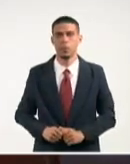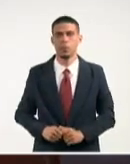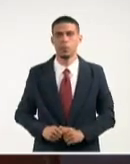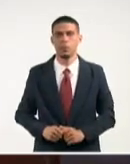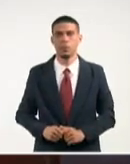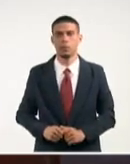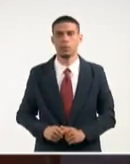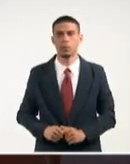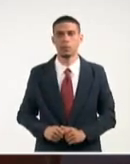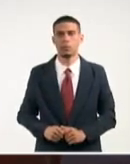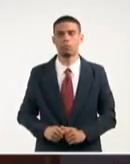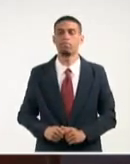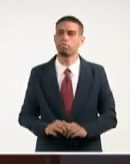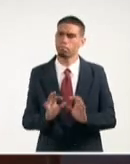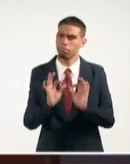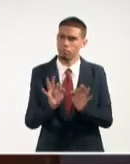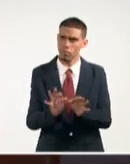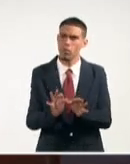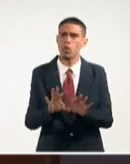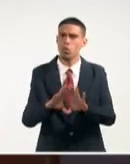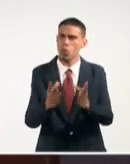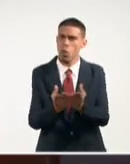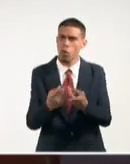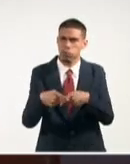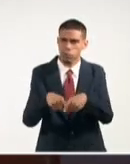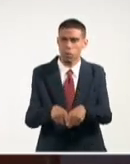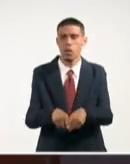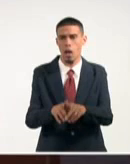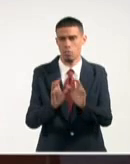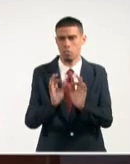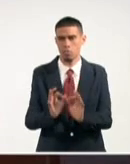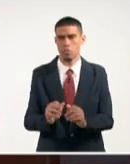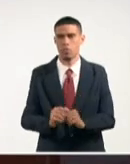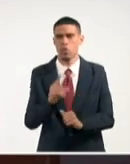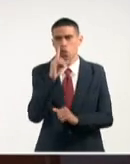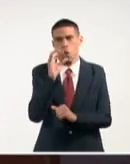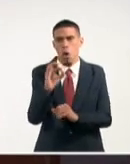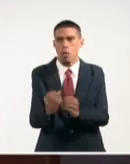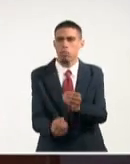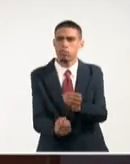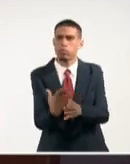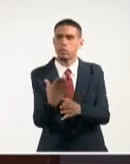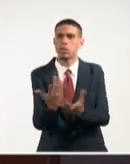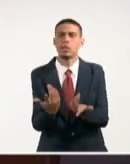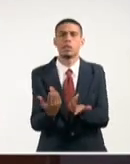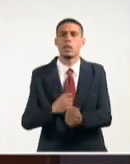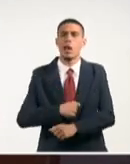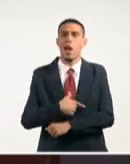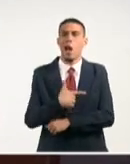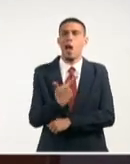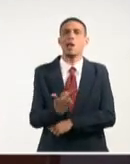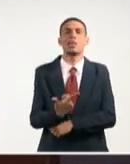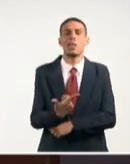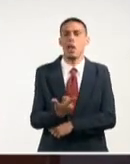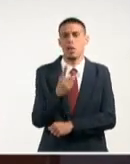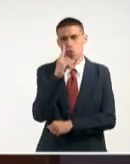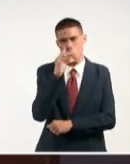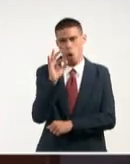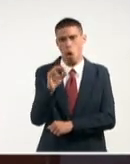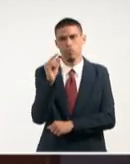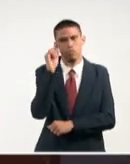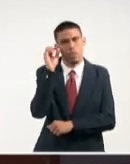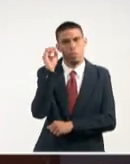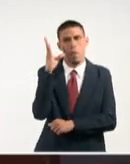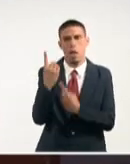Así es nuestra unidad, que no surgió por arte de magia, que